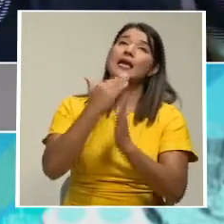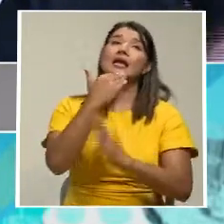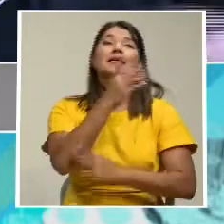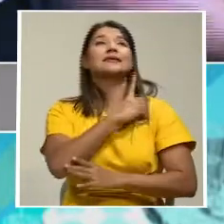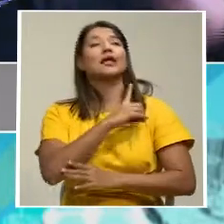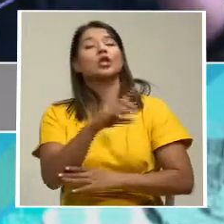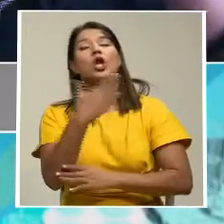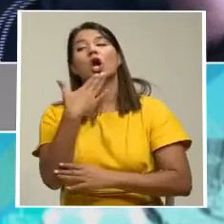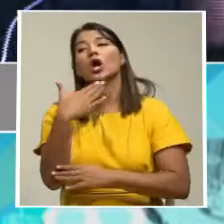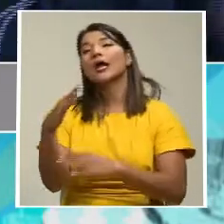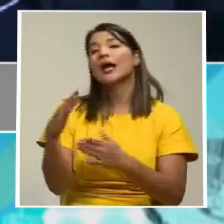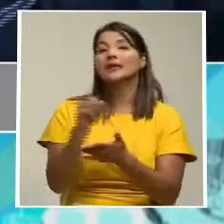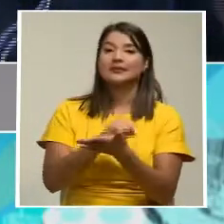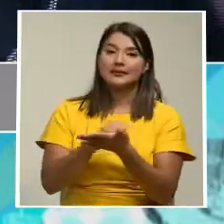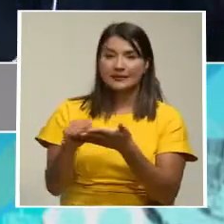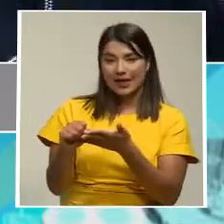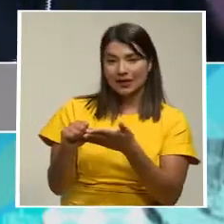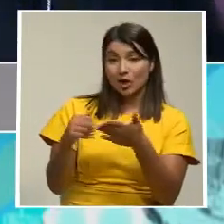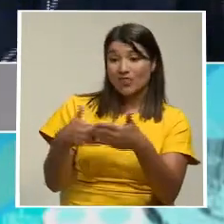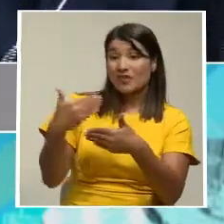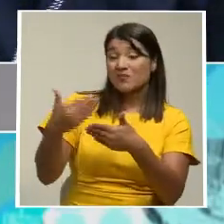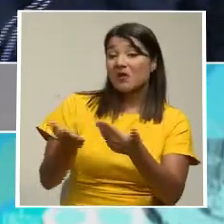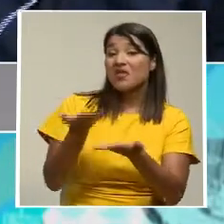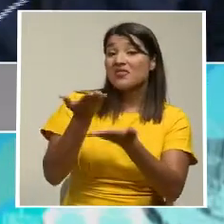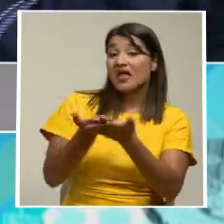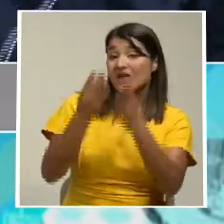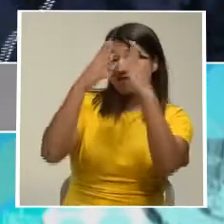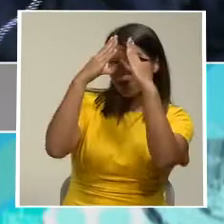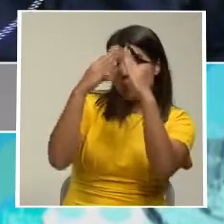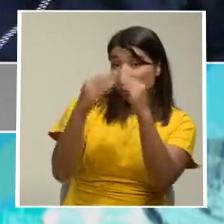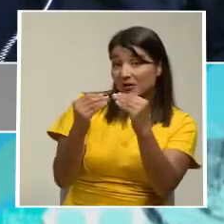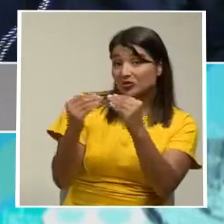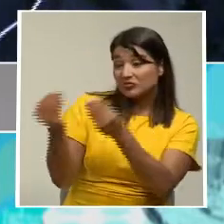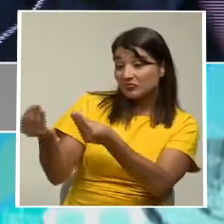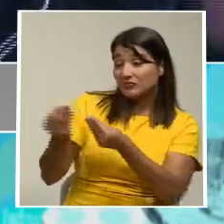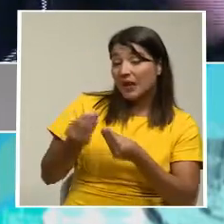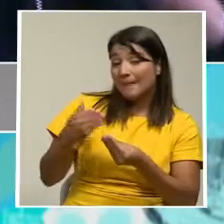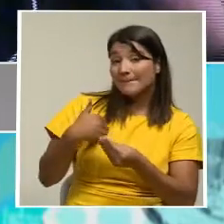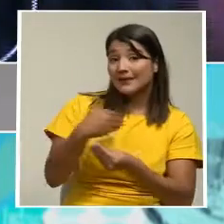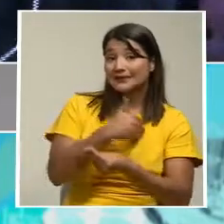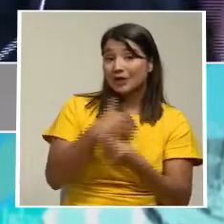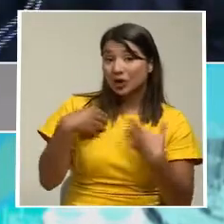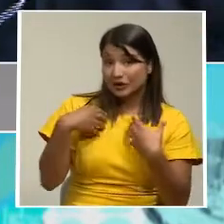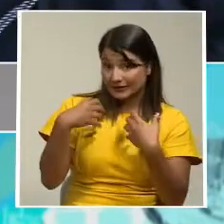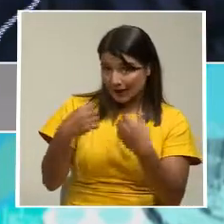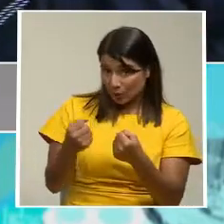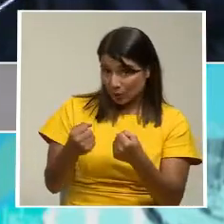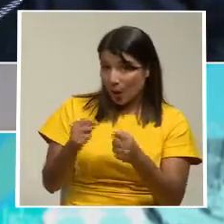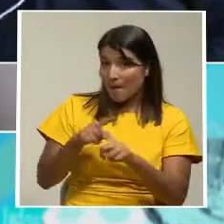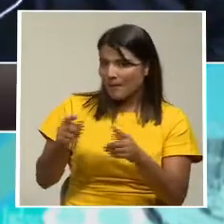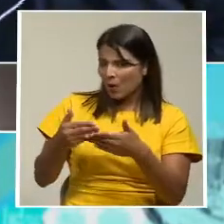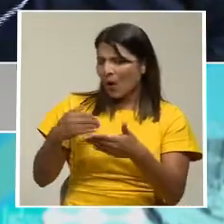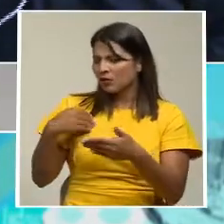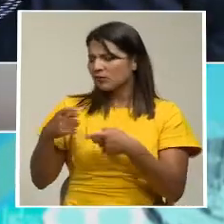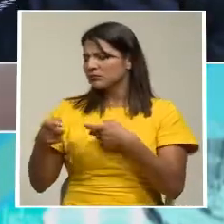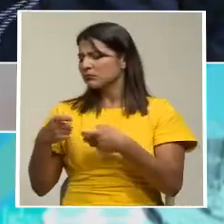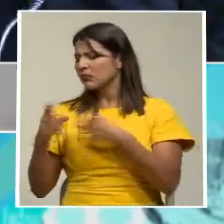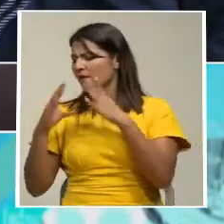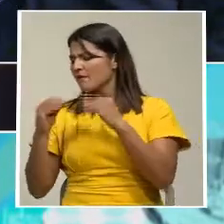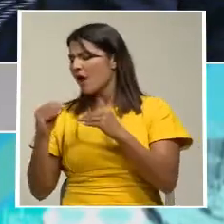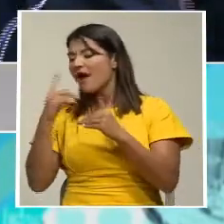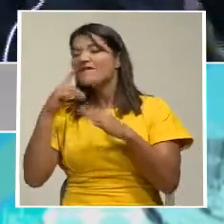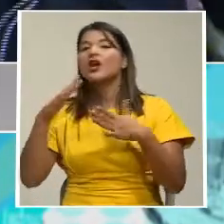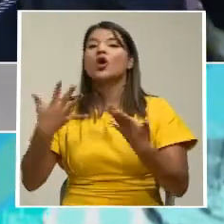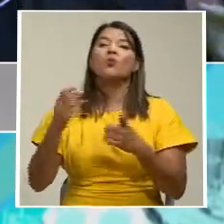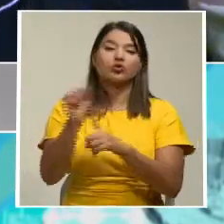santos, da unas estadísticas que le pasa el Ministerio de Salud, que ella también controla, de cómo va la situación de la pandemia.